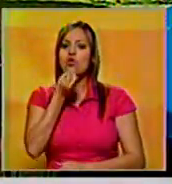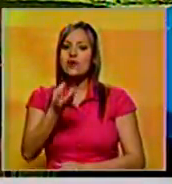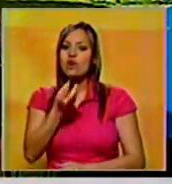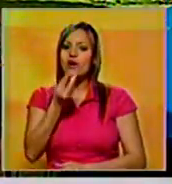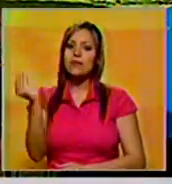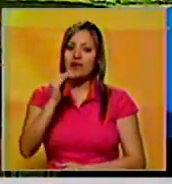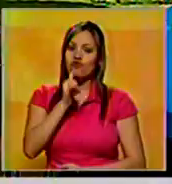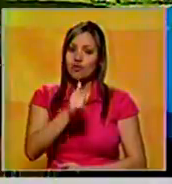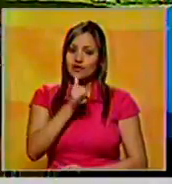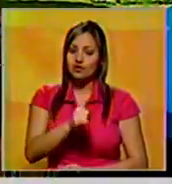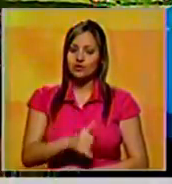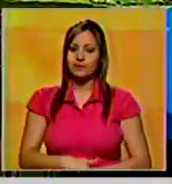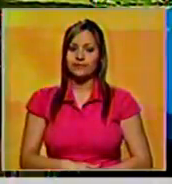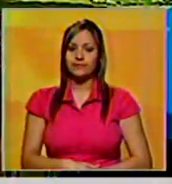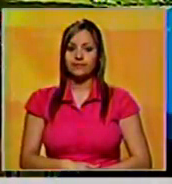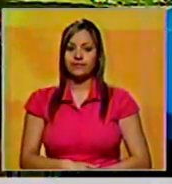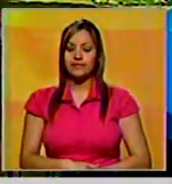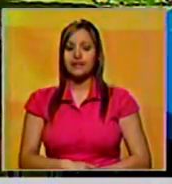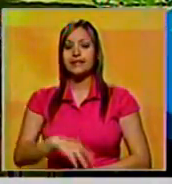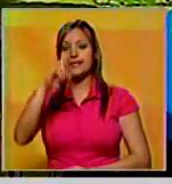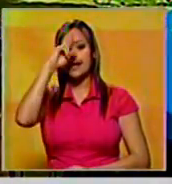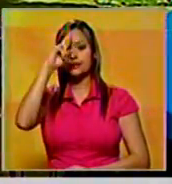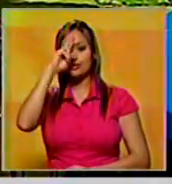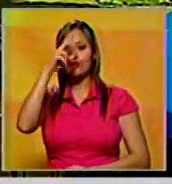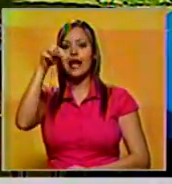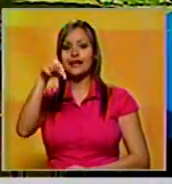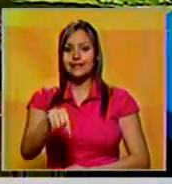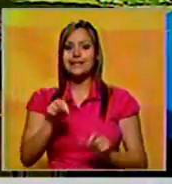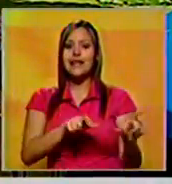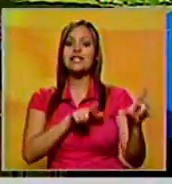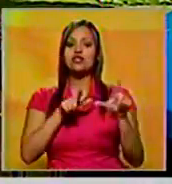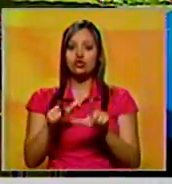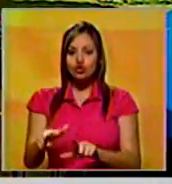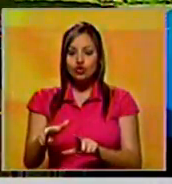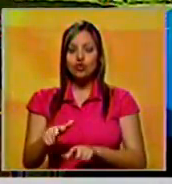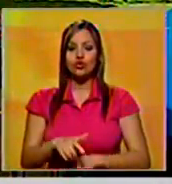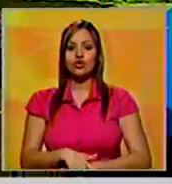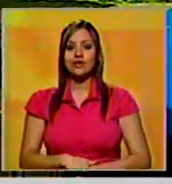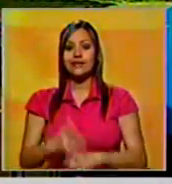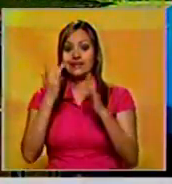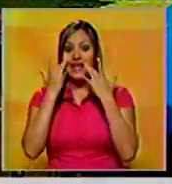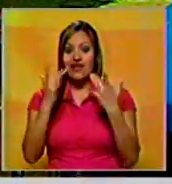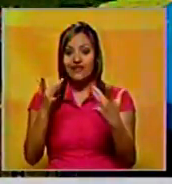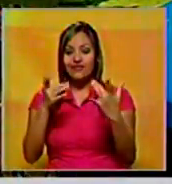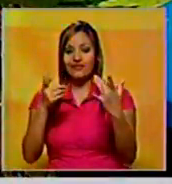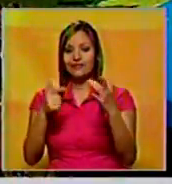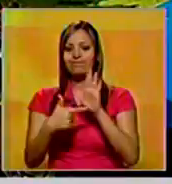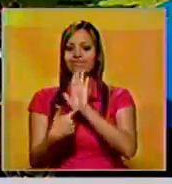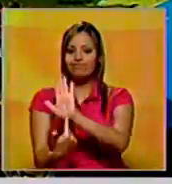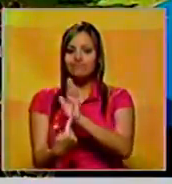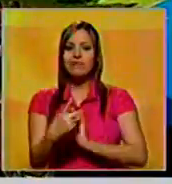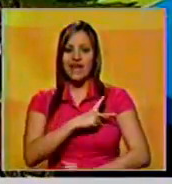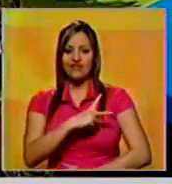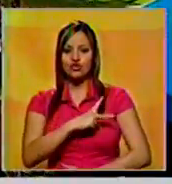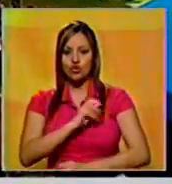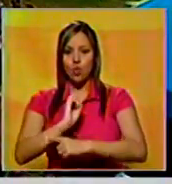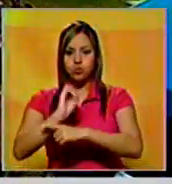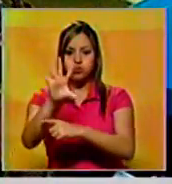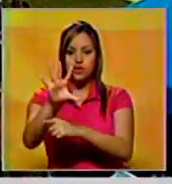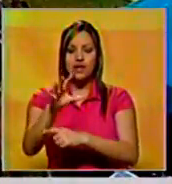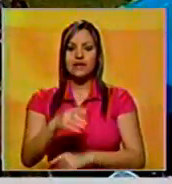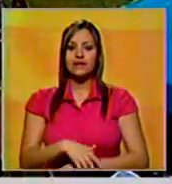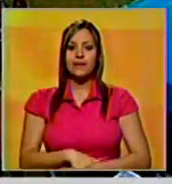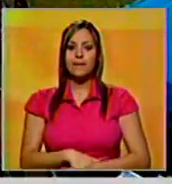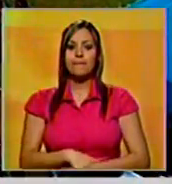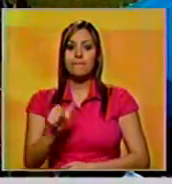más detalles. Así es, Federica, aquí estamos listos, pueden ver las tomas que le da nuestra cámara ubicada un poco en la